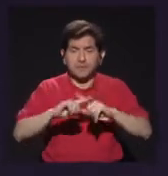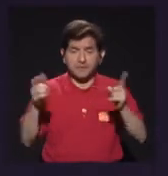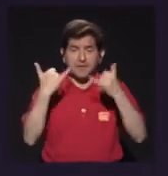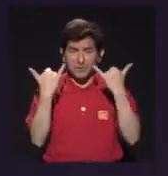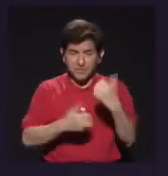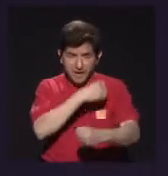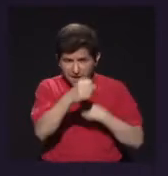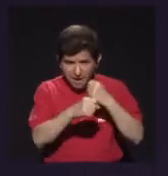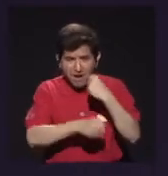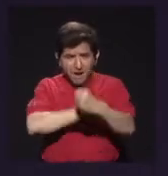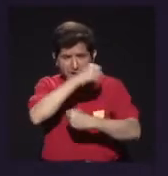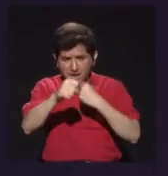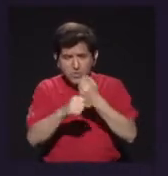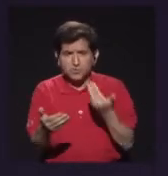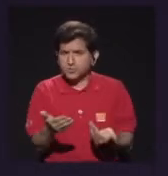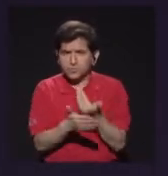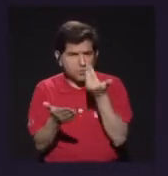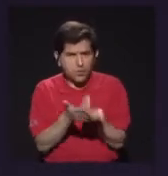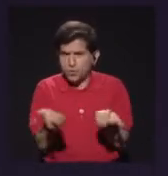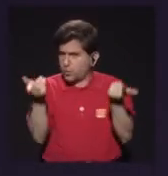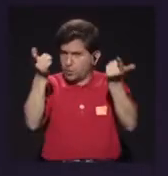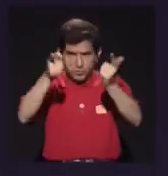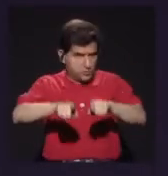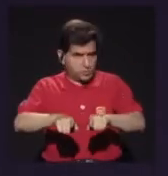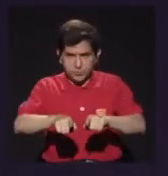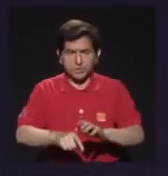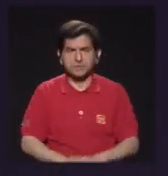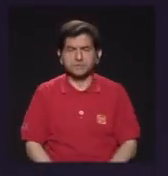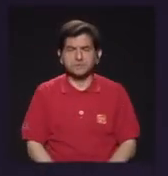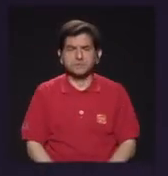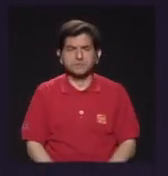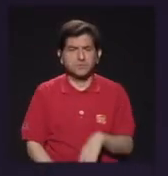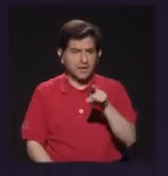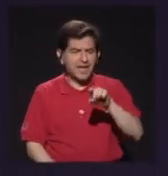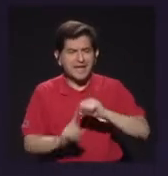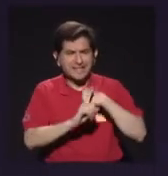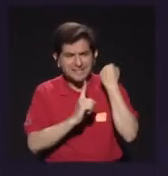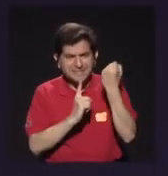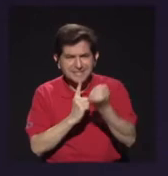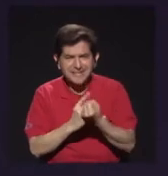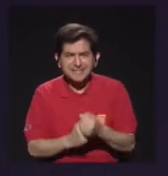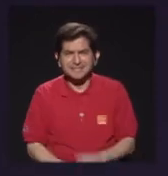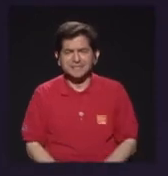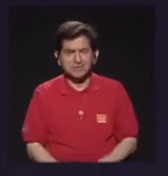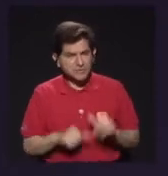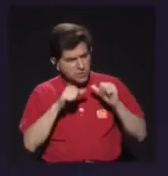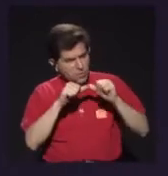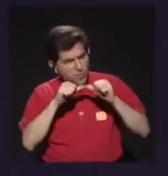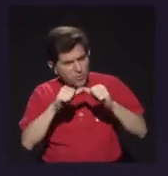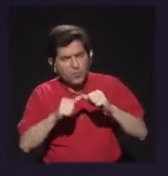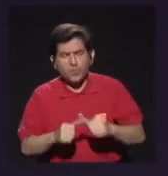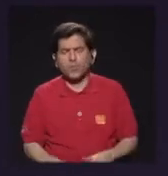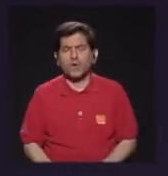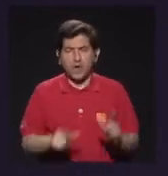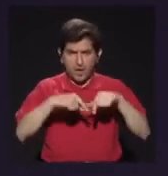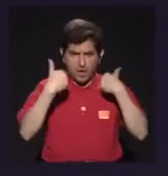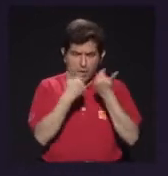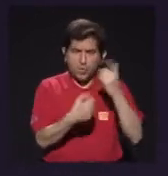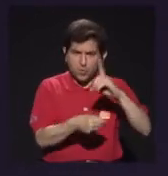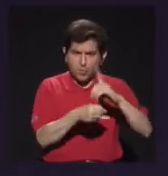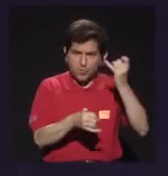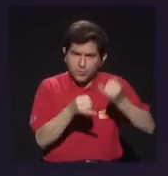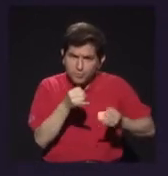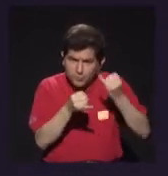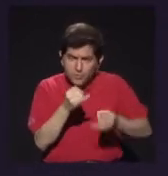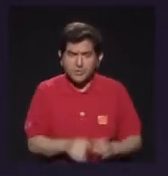varios años esto no nuevo no es un suceso sorprendente realmente si no es una cosa que se dejó acumulando en las últimas legislaturas y que han conducido